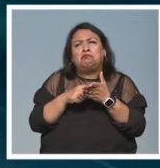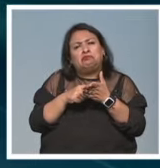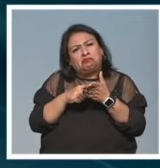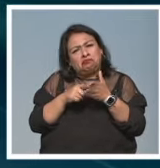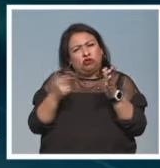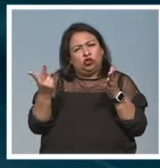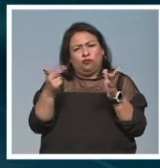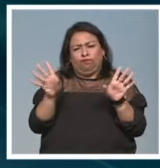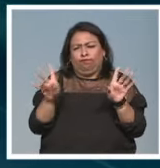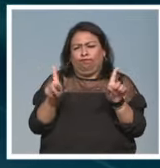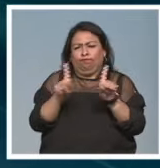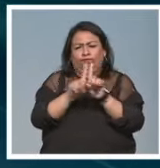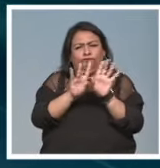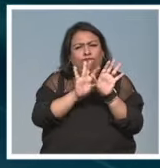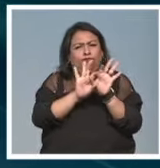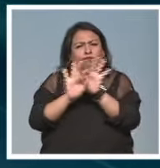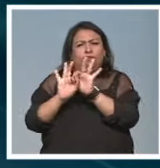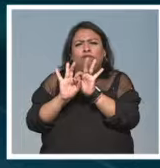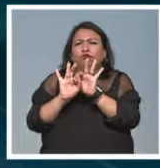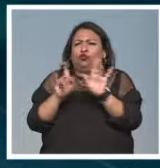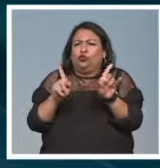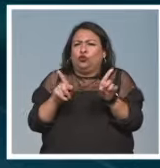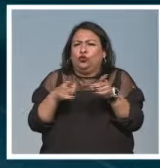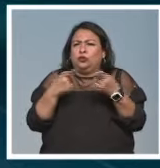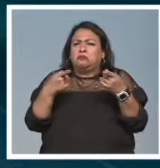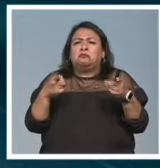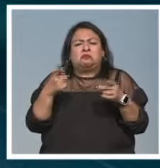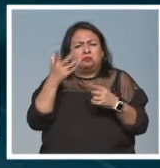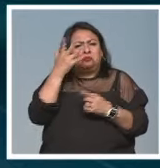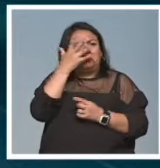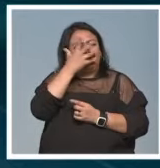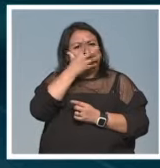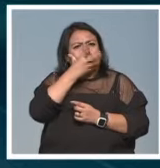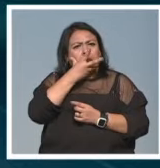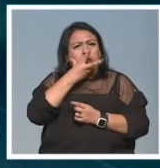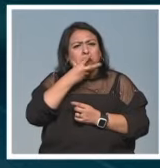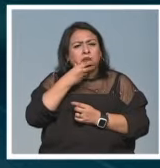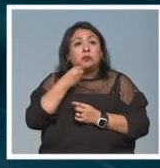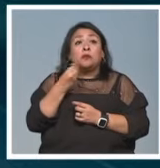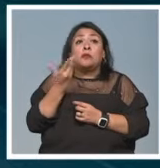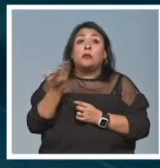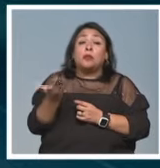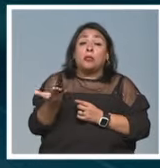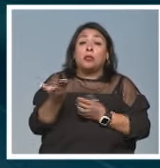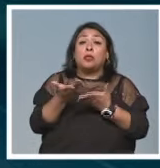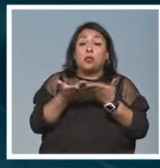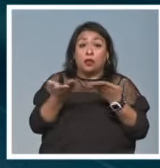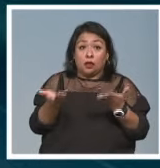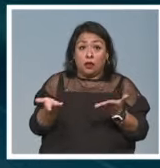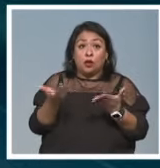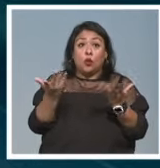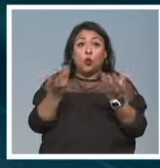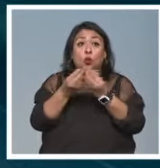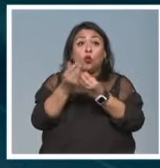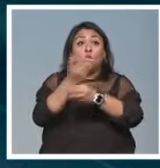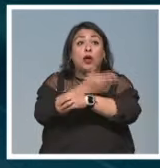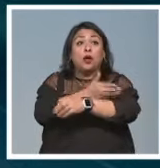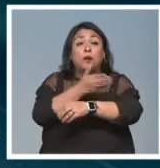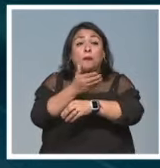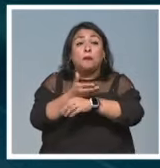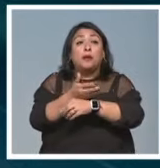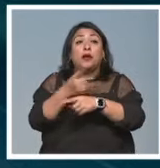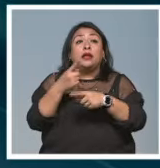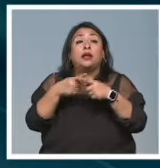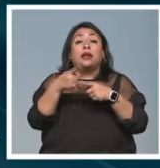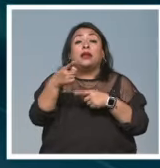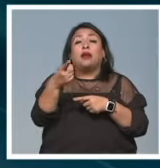una simbiosis musical muy linda. Y bueno, y en esta ocasión estaremos acompañados